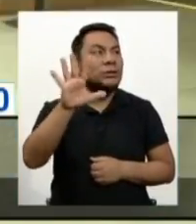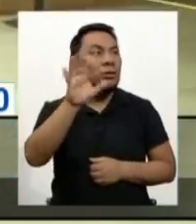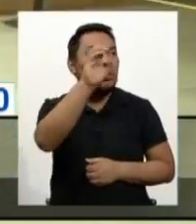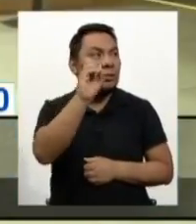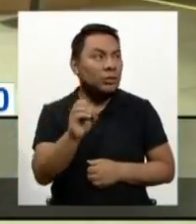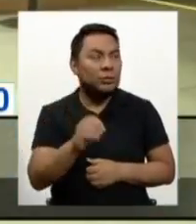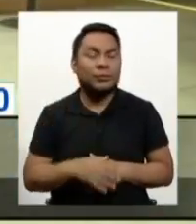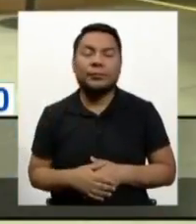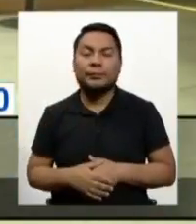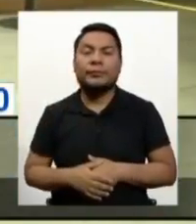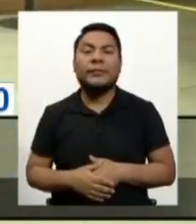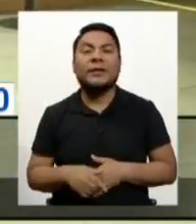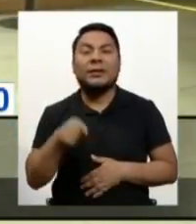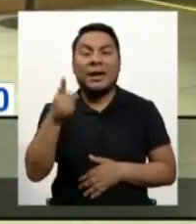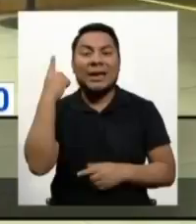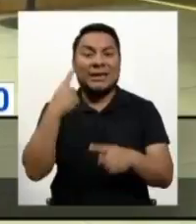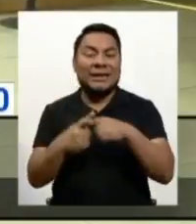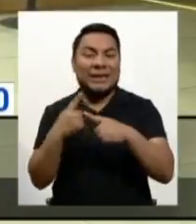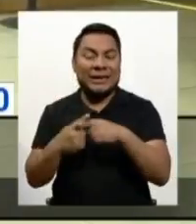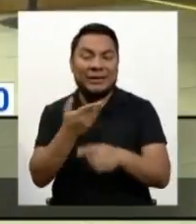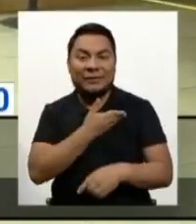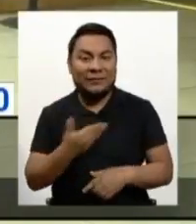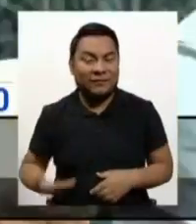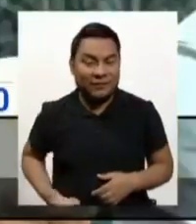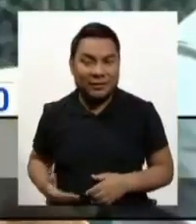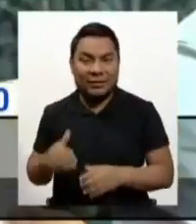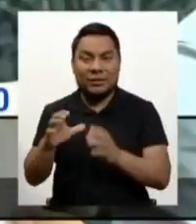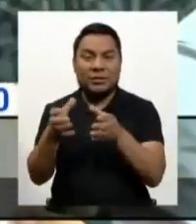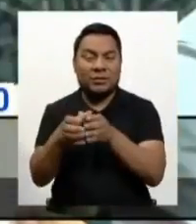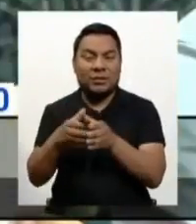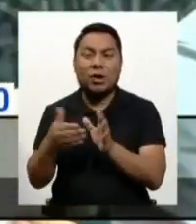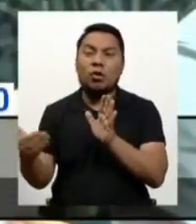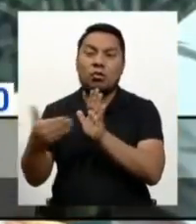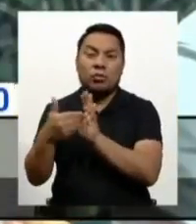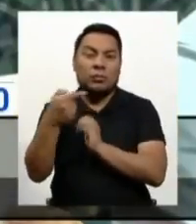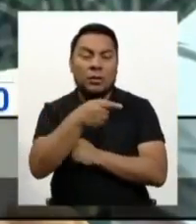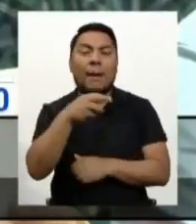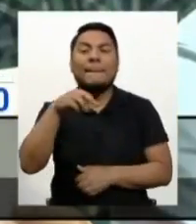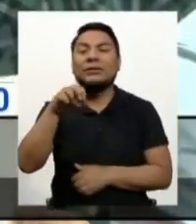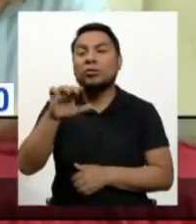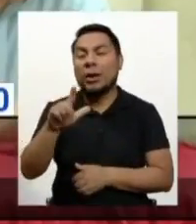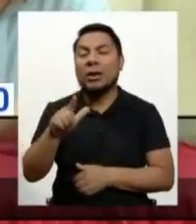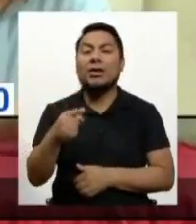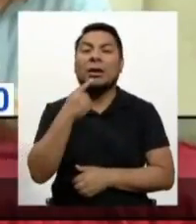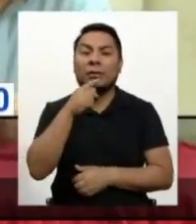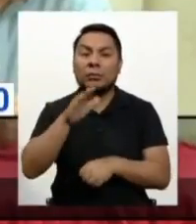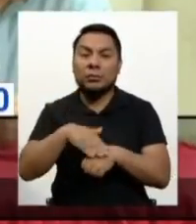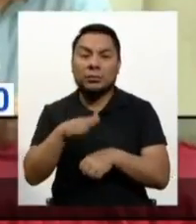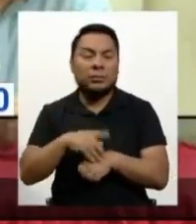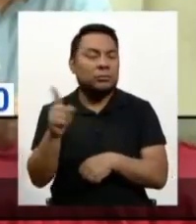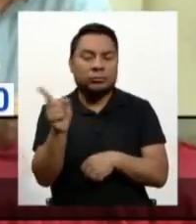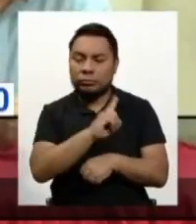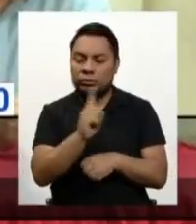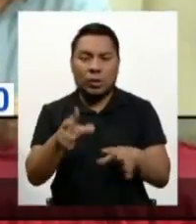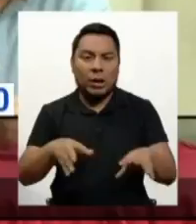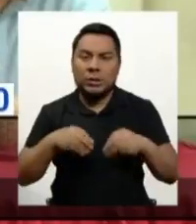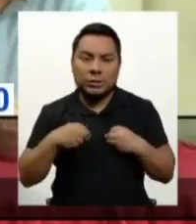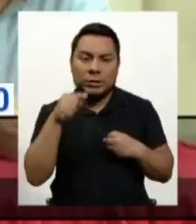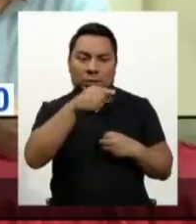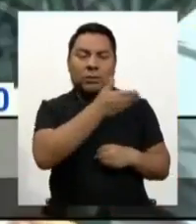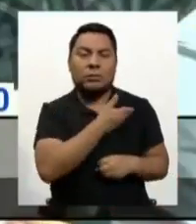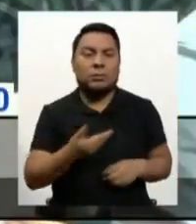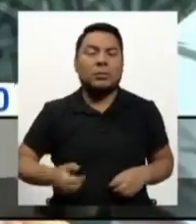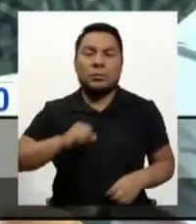42.95%. El ex jefe de Estado e integrante de la alianza opositora, Manuel Zelaya, advirtió que no reconocerá el veredicto